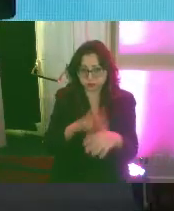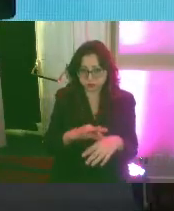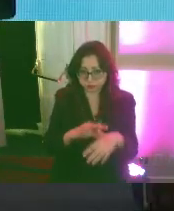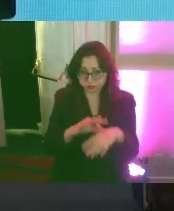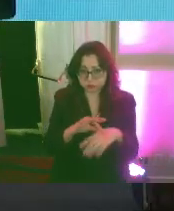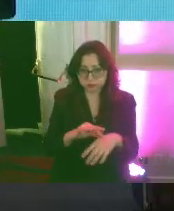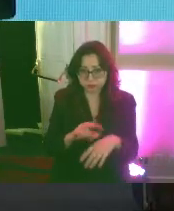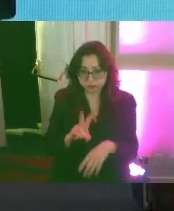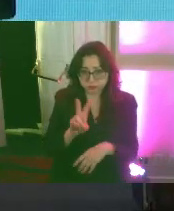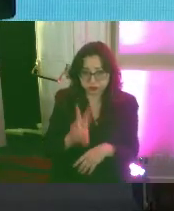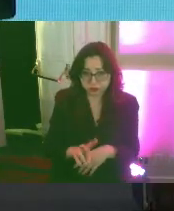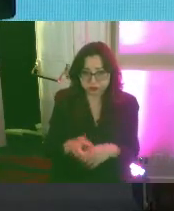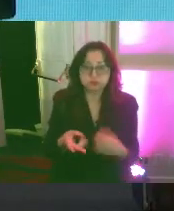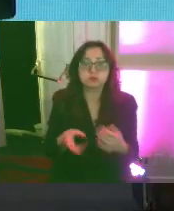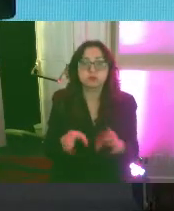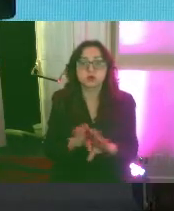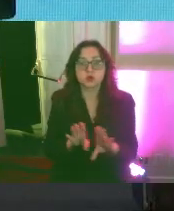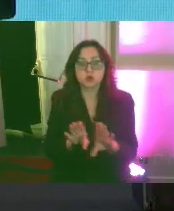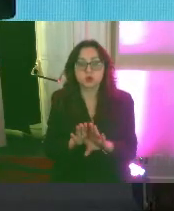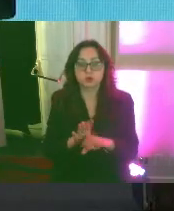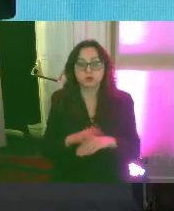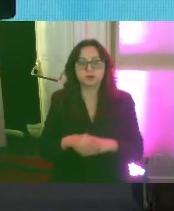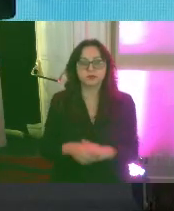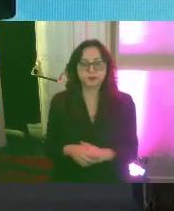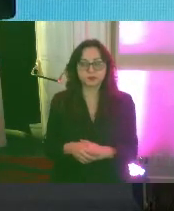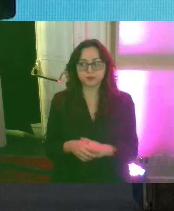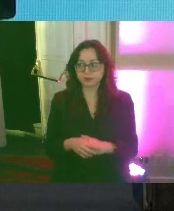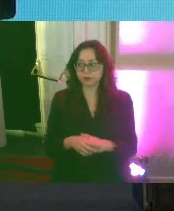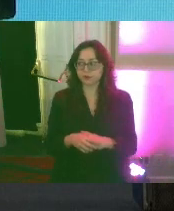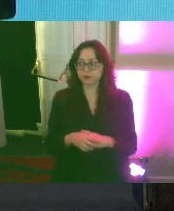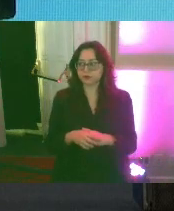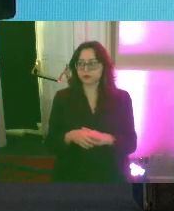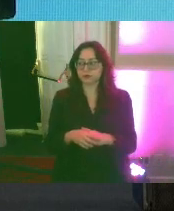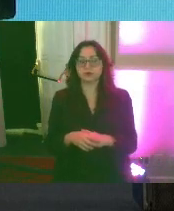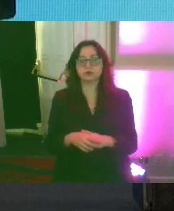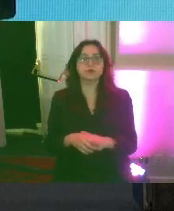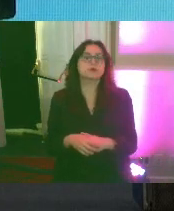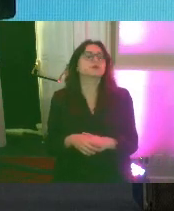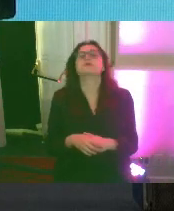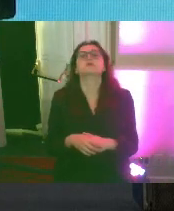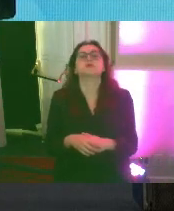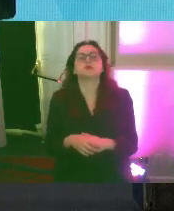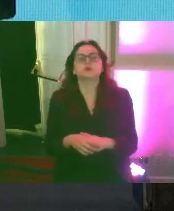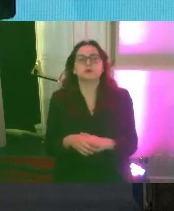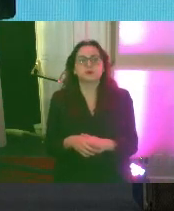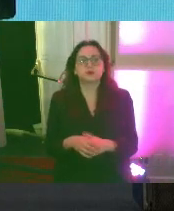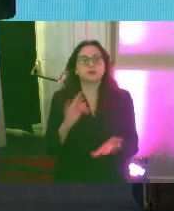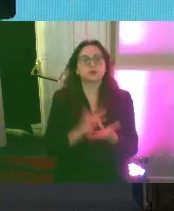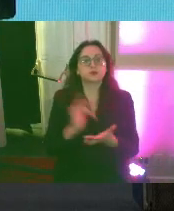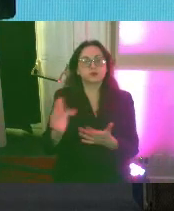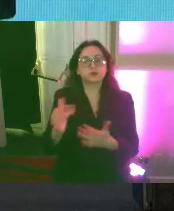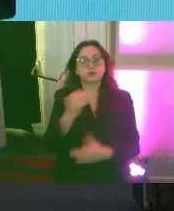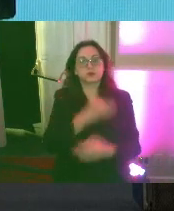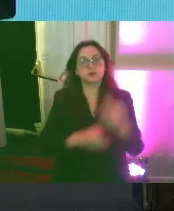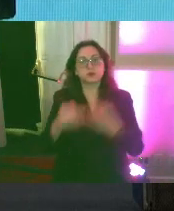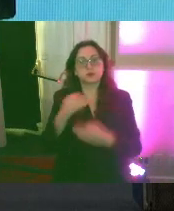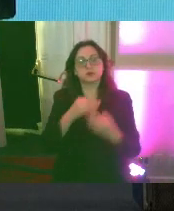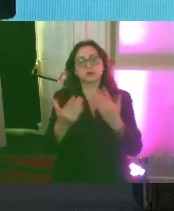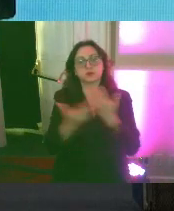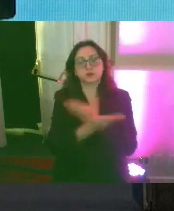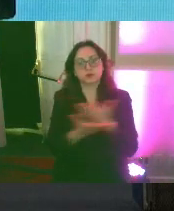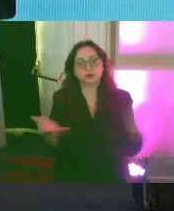muchas gracias por la introducción y a todas las que están aquí presentes, a las que nos invitaron a este hermoso